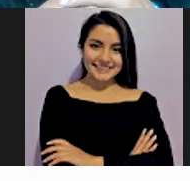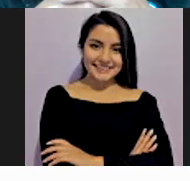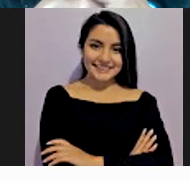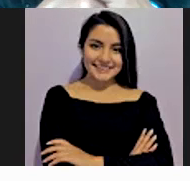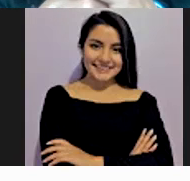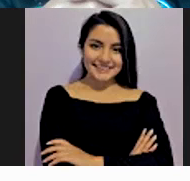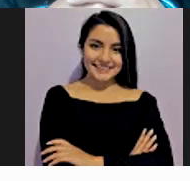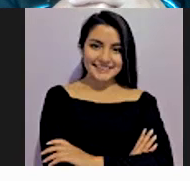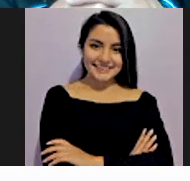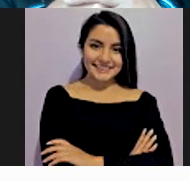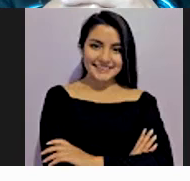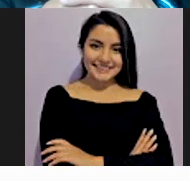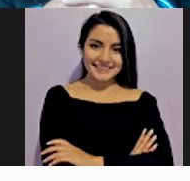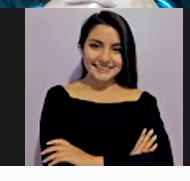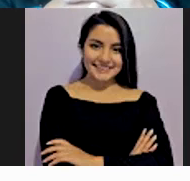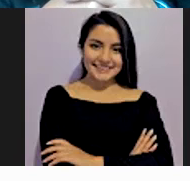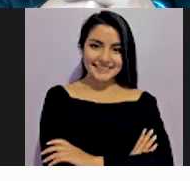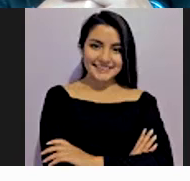naturales? ¿Qué regímenes nomás?